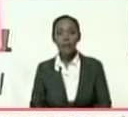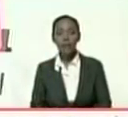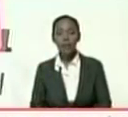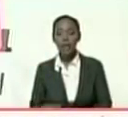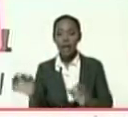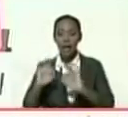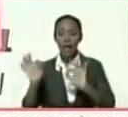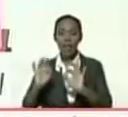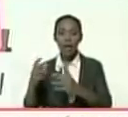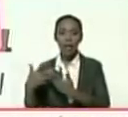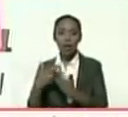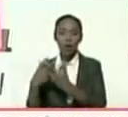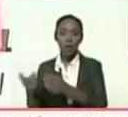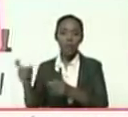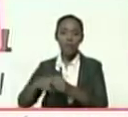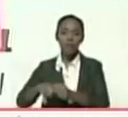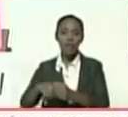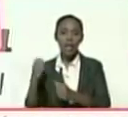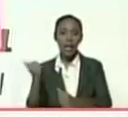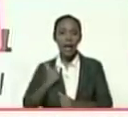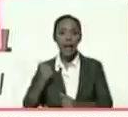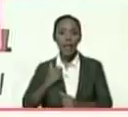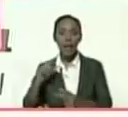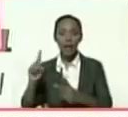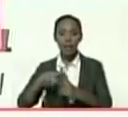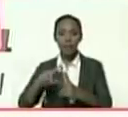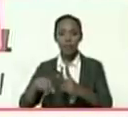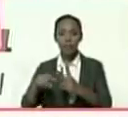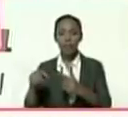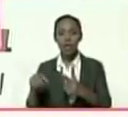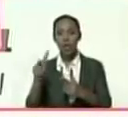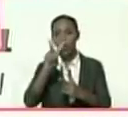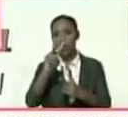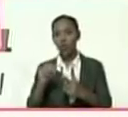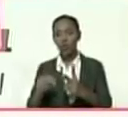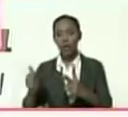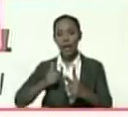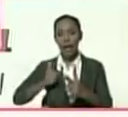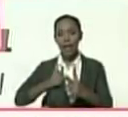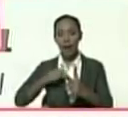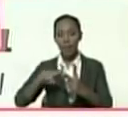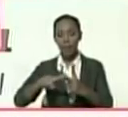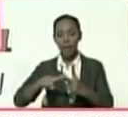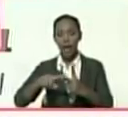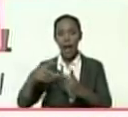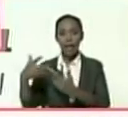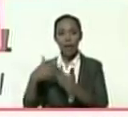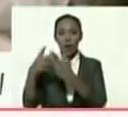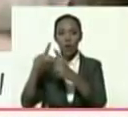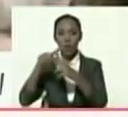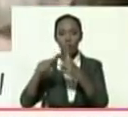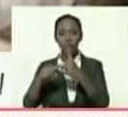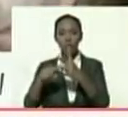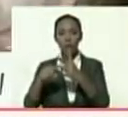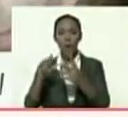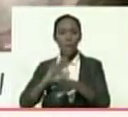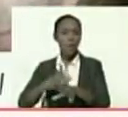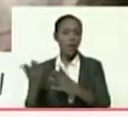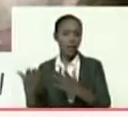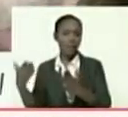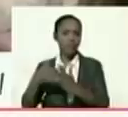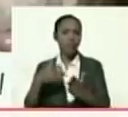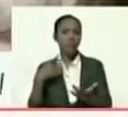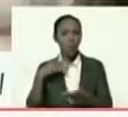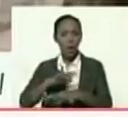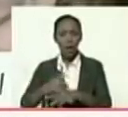Unidos ni Canadá, sin el imperialismo. ¿Y por qué Estados Unidos la atacó y se metió y buscó presidentes lacayos